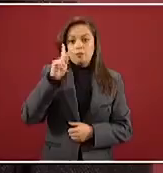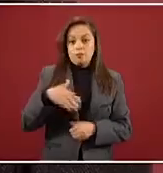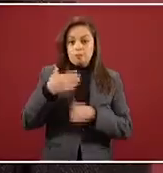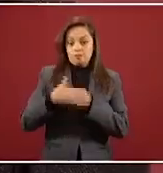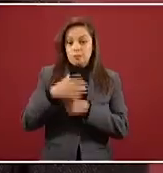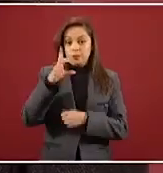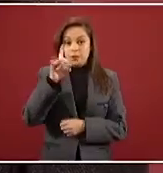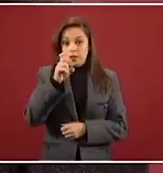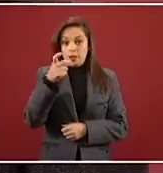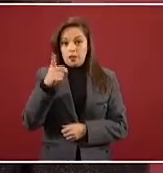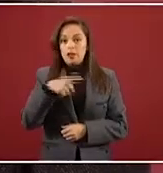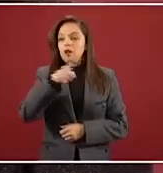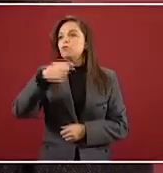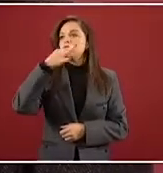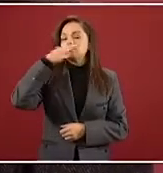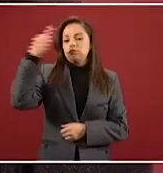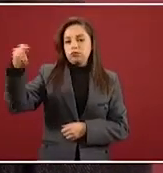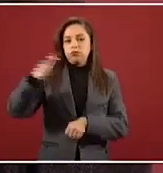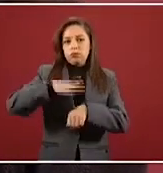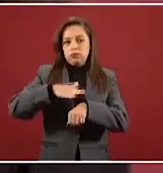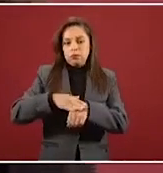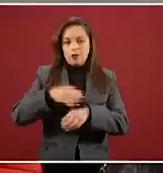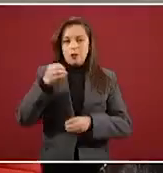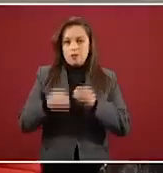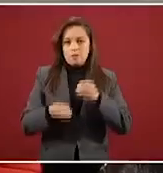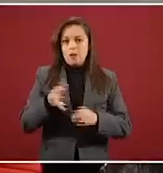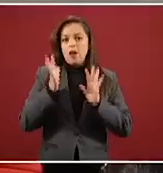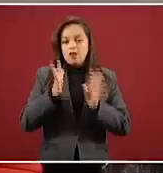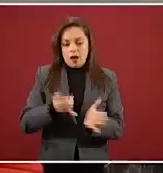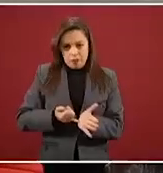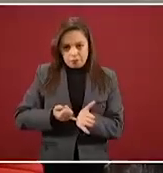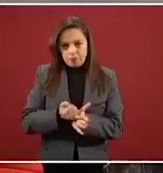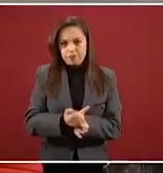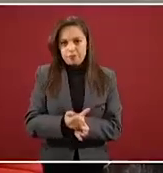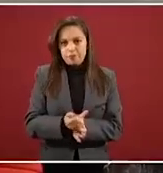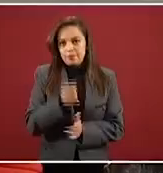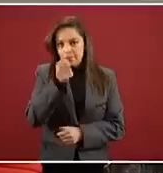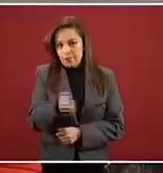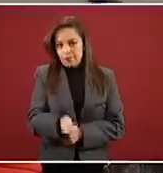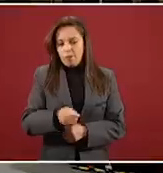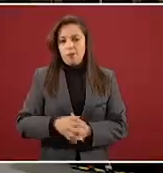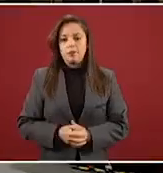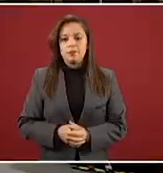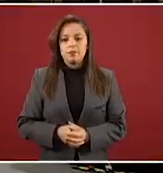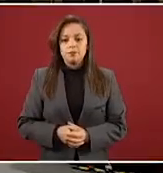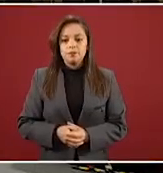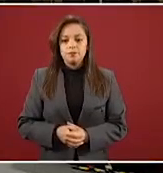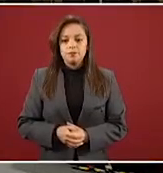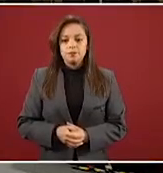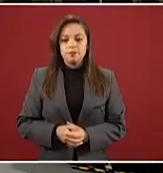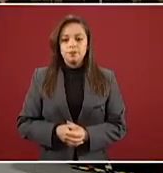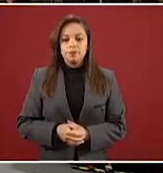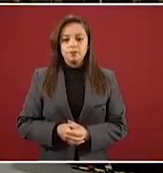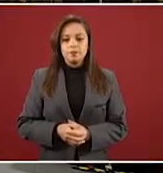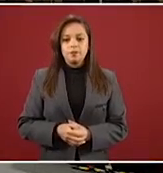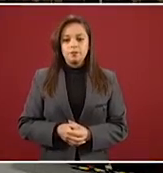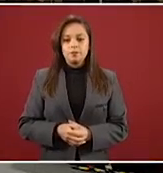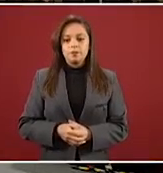diciembre, ya se le notificará el cumplimiento de la sentencia. Perfecto, gracias. O sea que hay tiempo, pero sí se va a